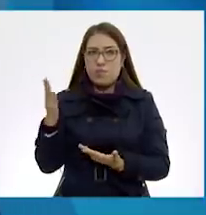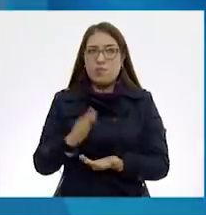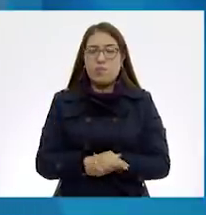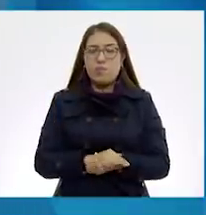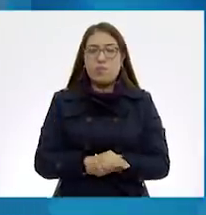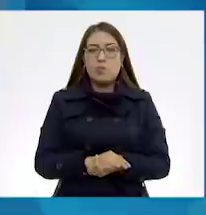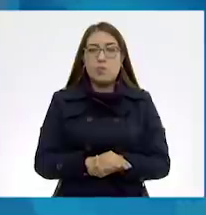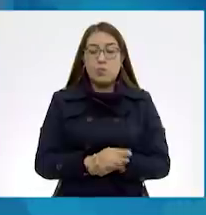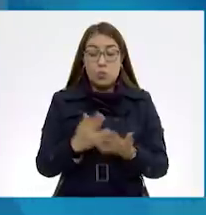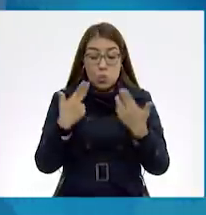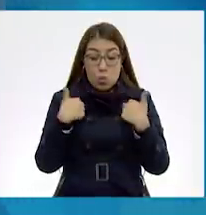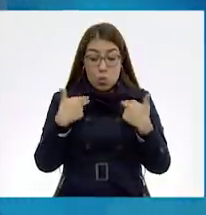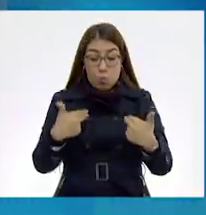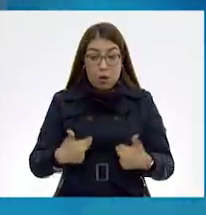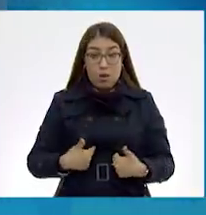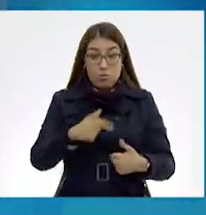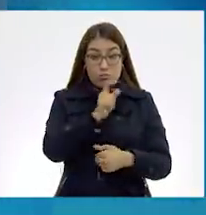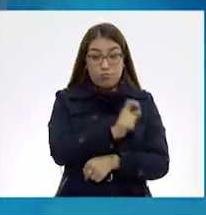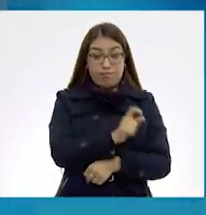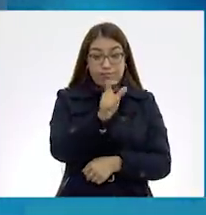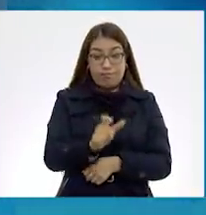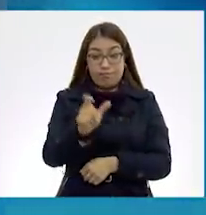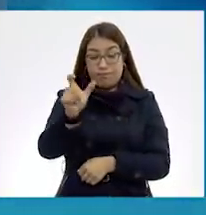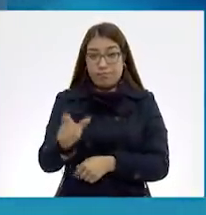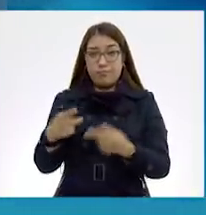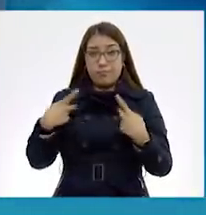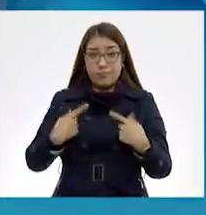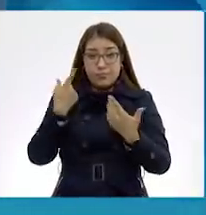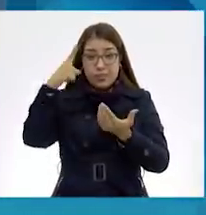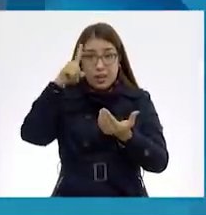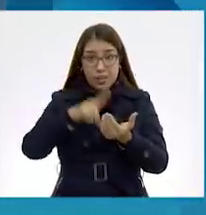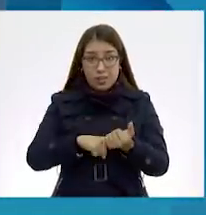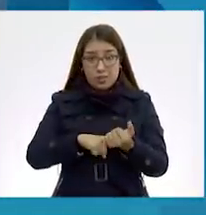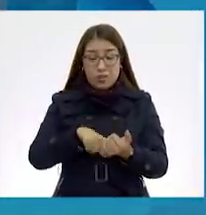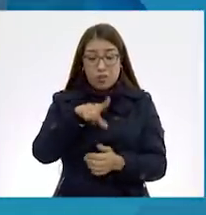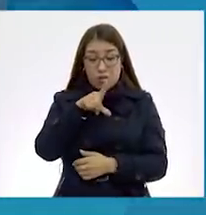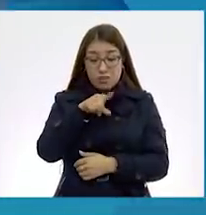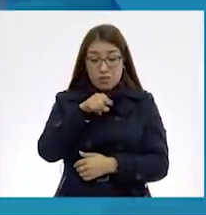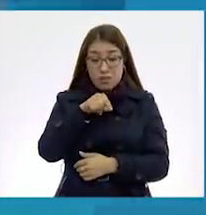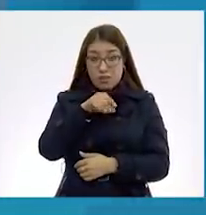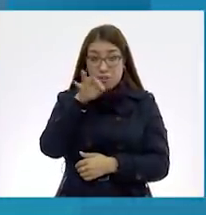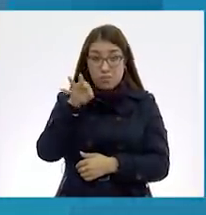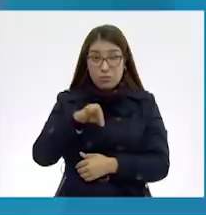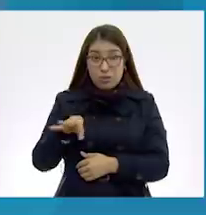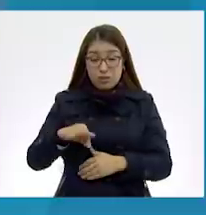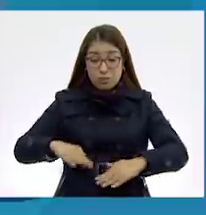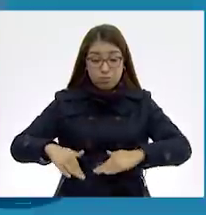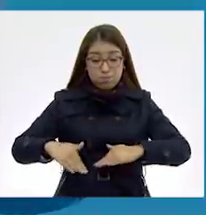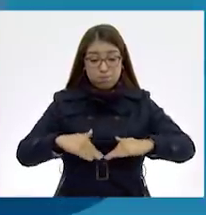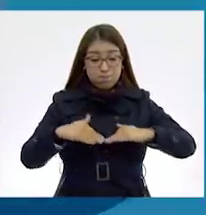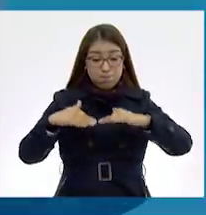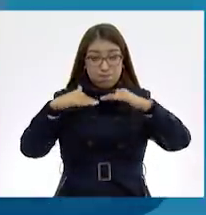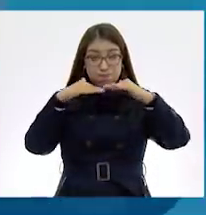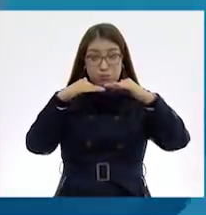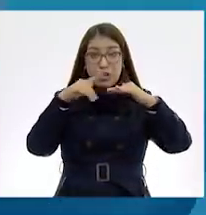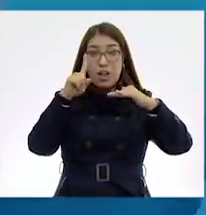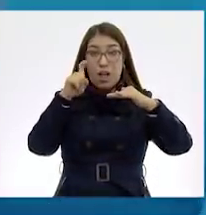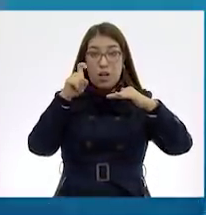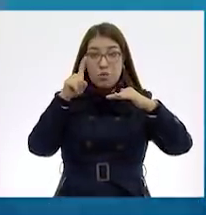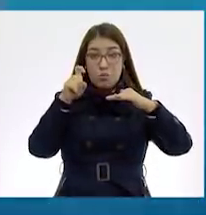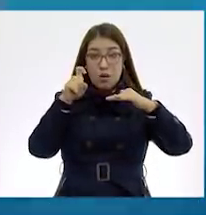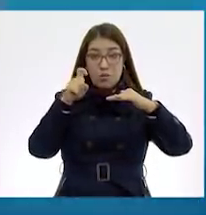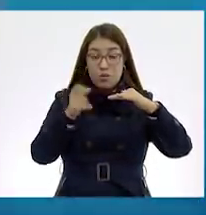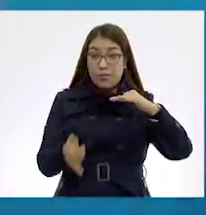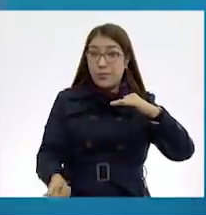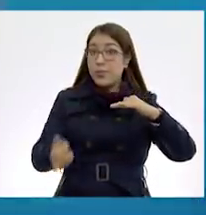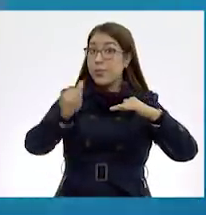vivos están constituidos aproximadamente por un 70% de agua, y no se trata tan solo de la necesidad de